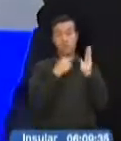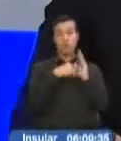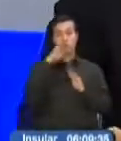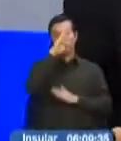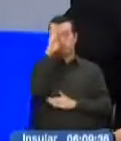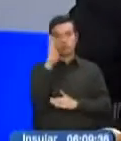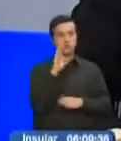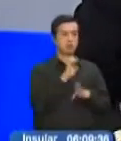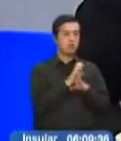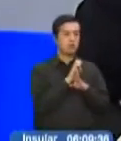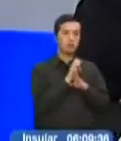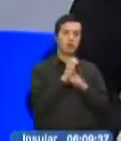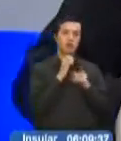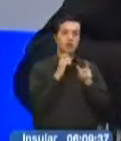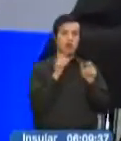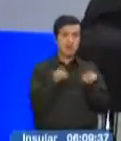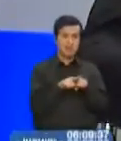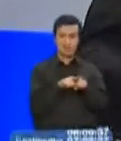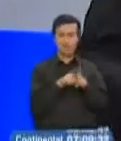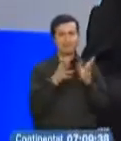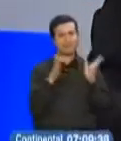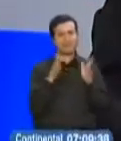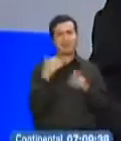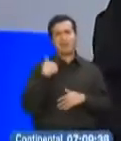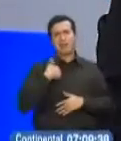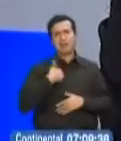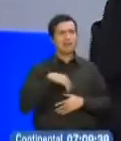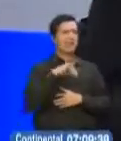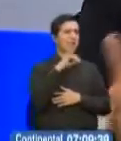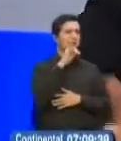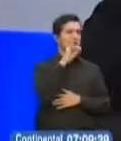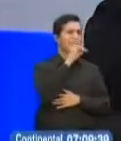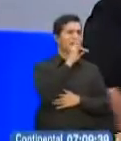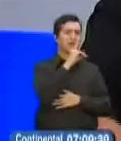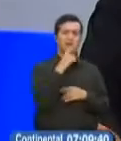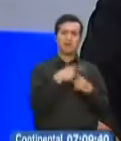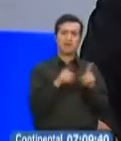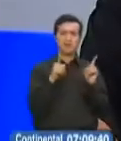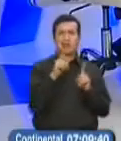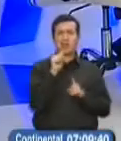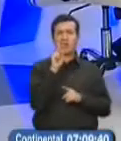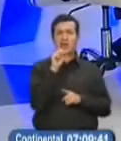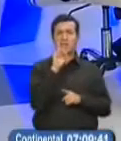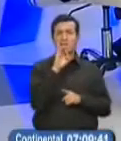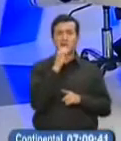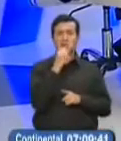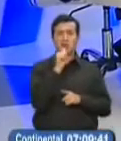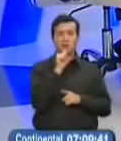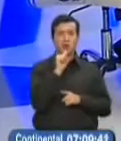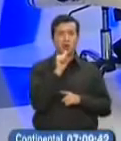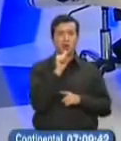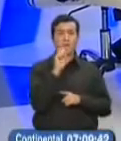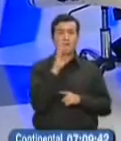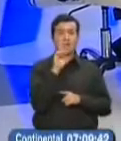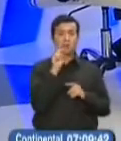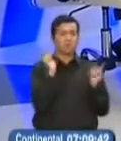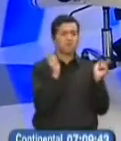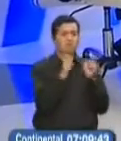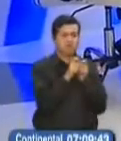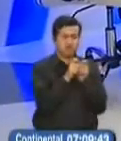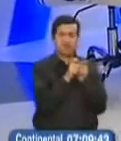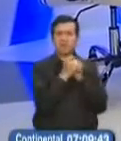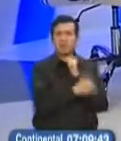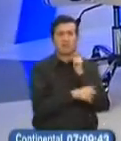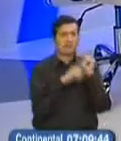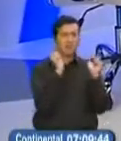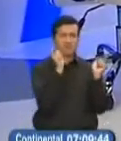Brasil que hablar de Ecuador, no es lo mismo hablar de Argentina que hablar de Bolivia. Es decir, hay Antigua y Barbuda o países que son hasta más pequeños, o sea, hay